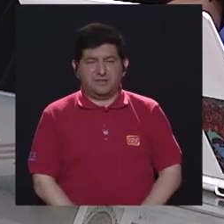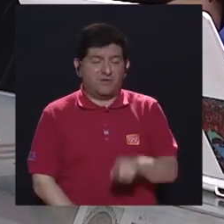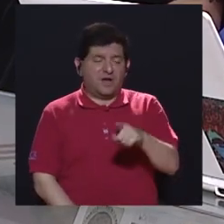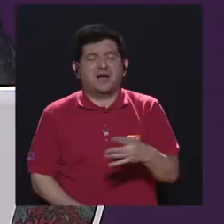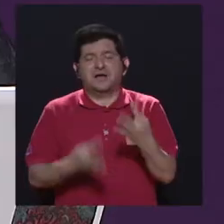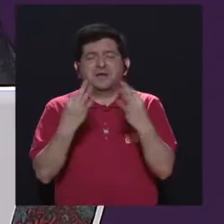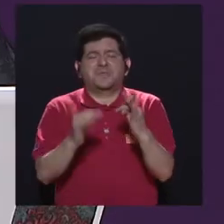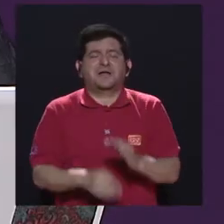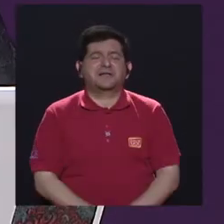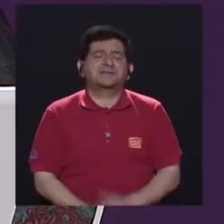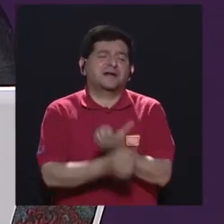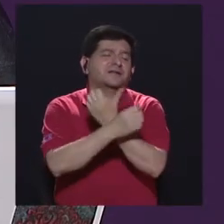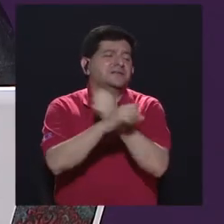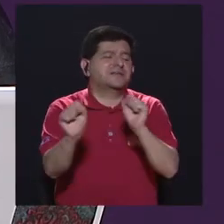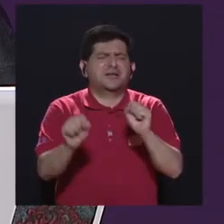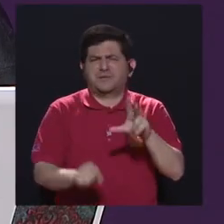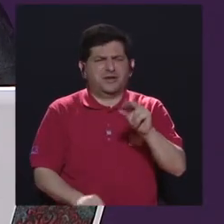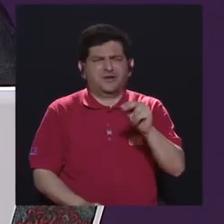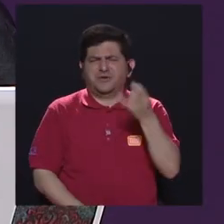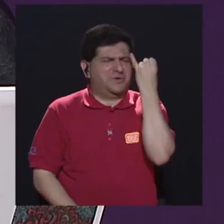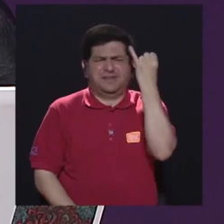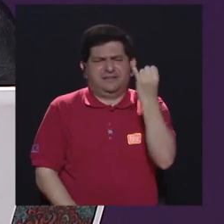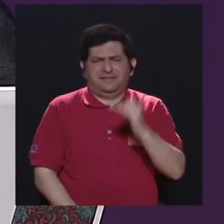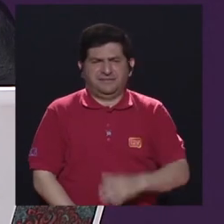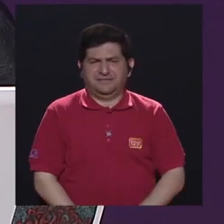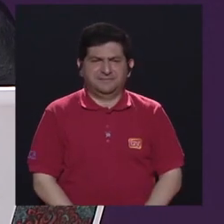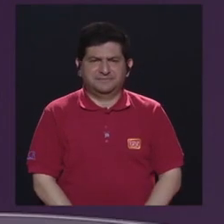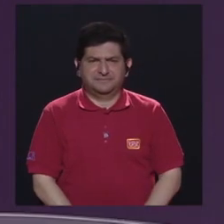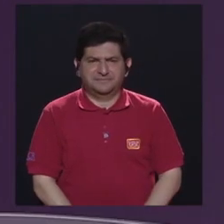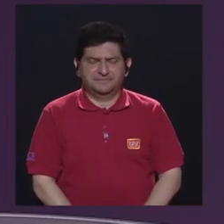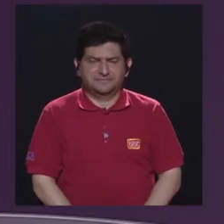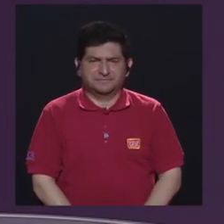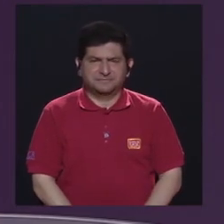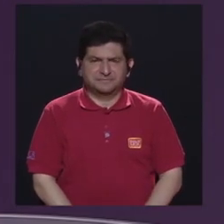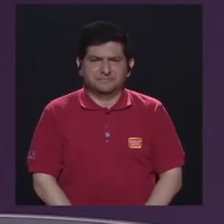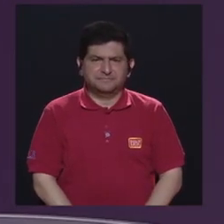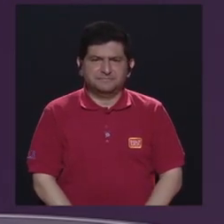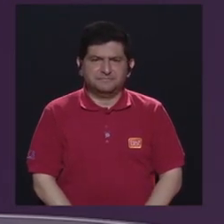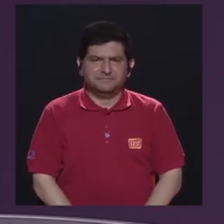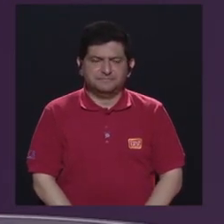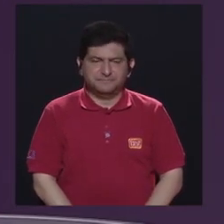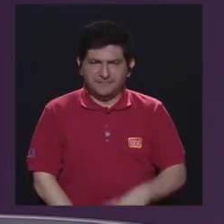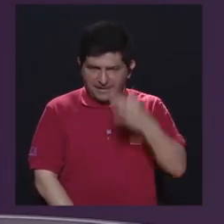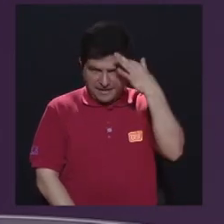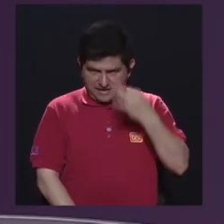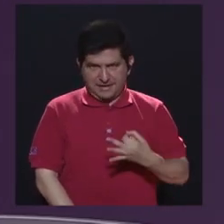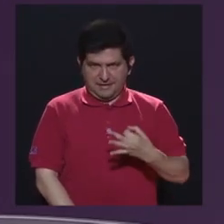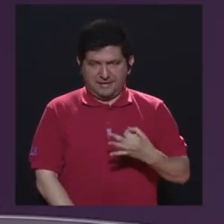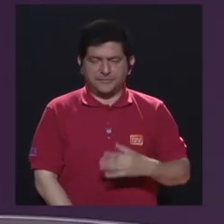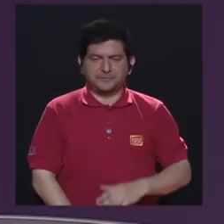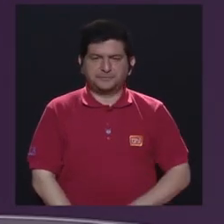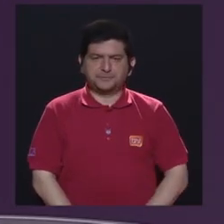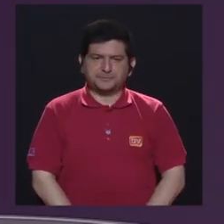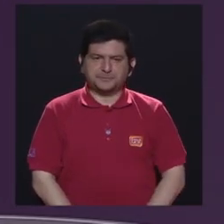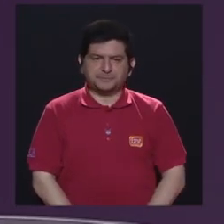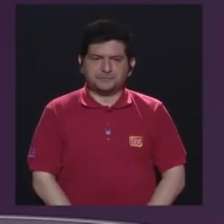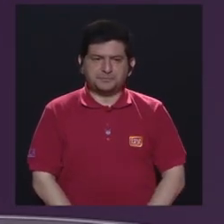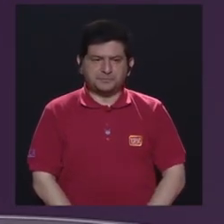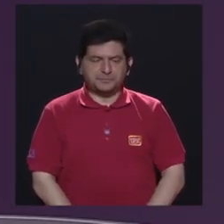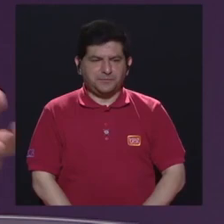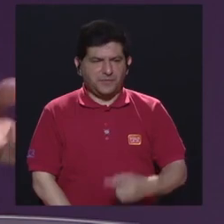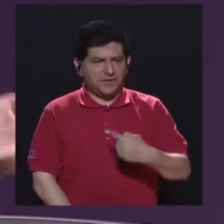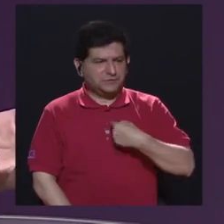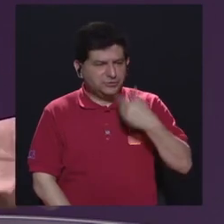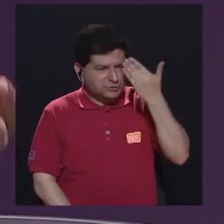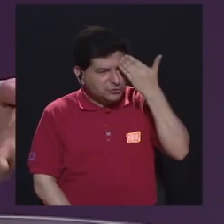vengo a hacerle un llamado a la gente para que... Pero, digamos, creo que efectivamente haría como,